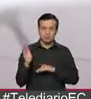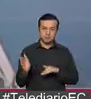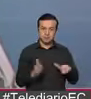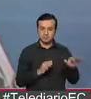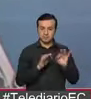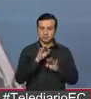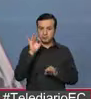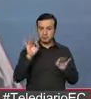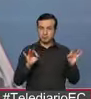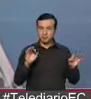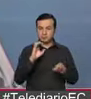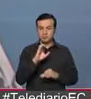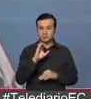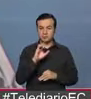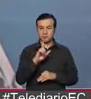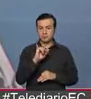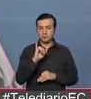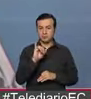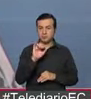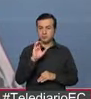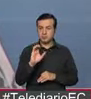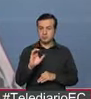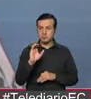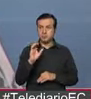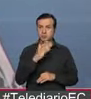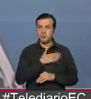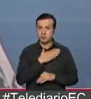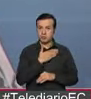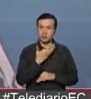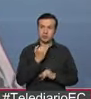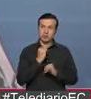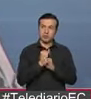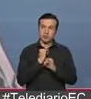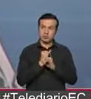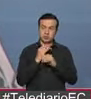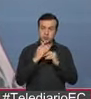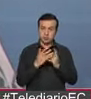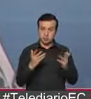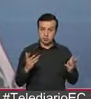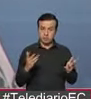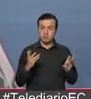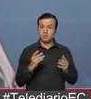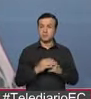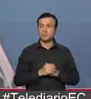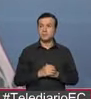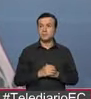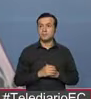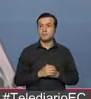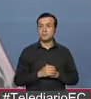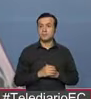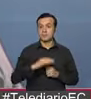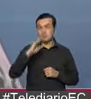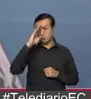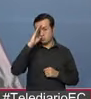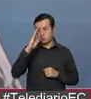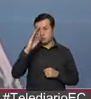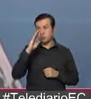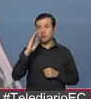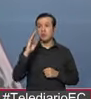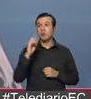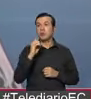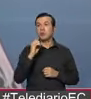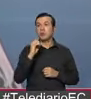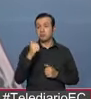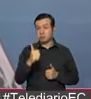de click research sobre la confianza en las instituciones y veía que por ejemplo la policía nacional se ubica